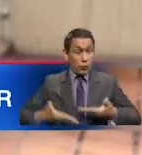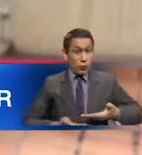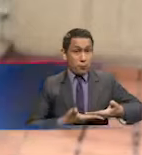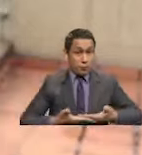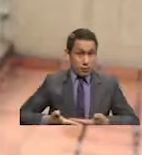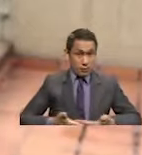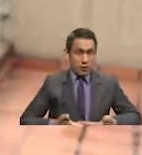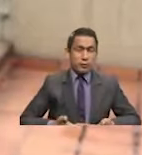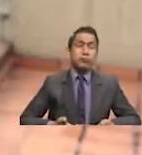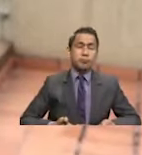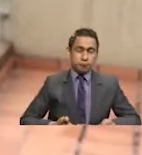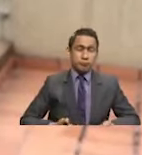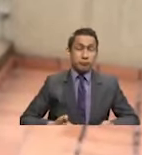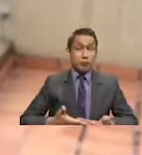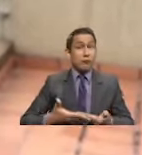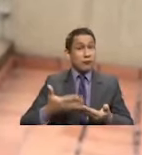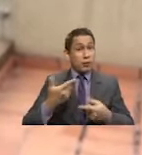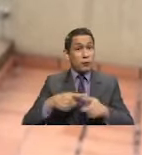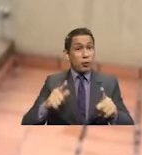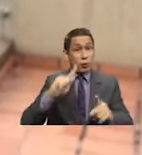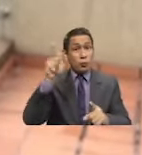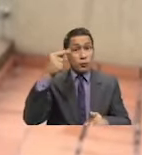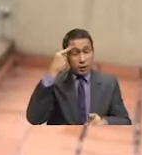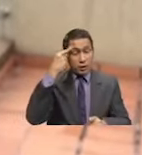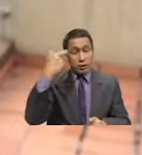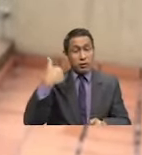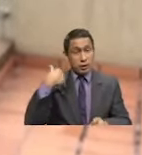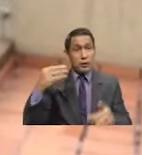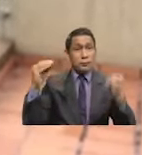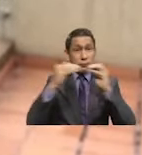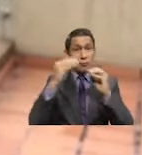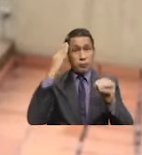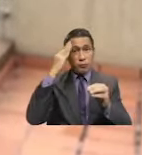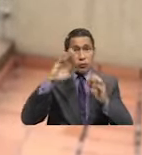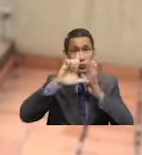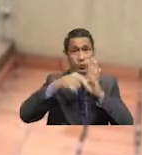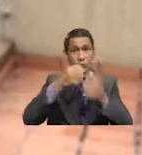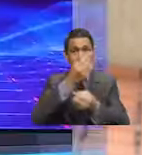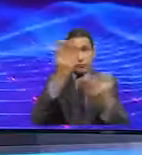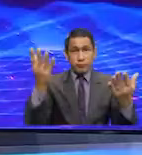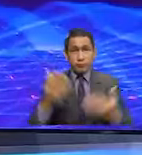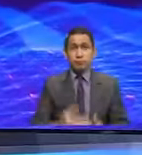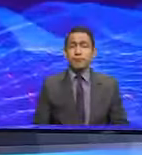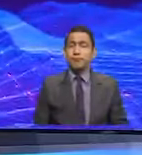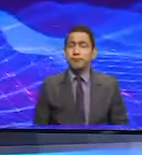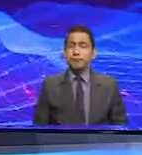conllevan también retos. ¿Cuáles son? Se lo contamos en breve aquí en el noticiero.